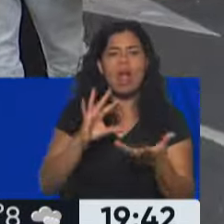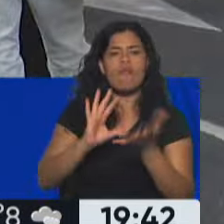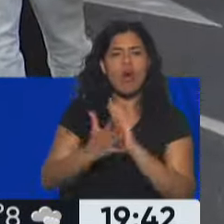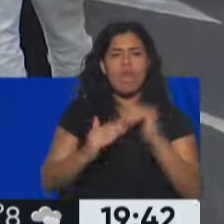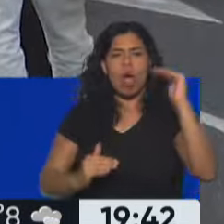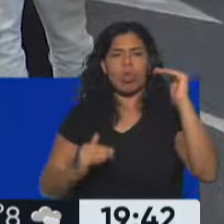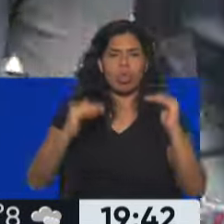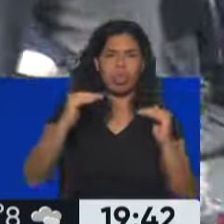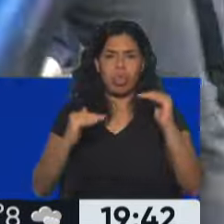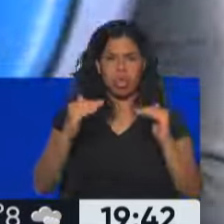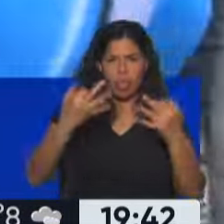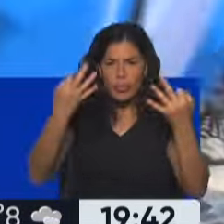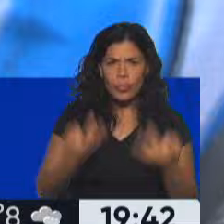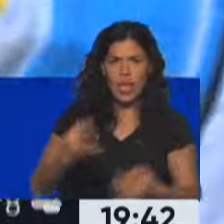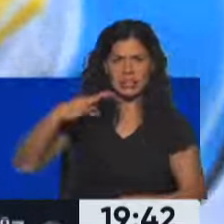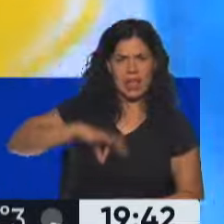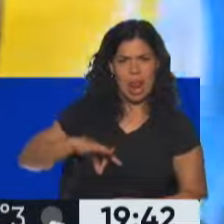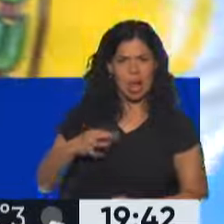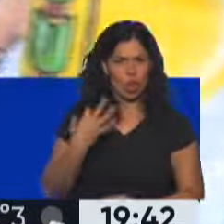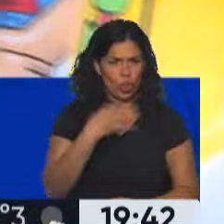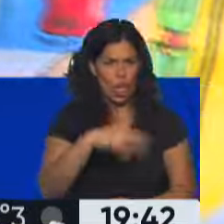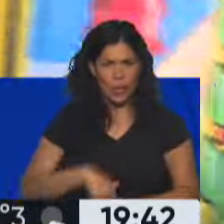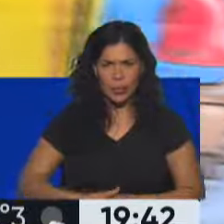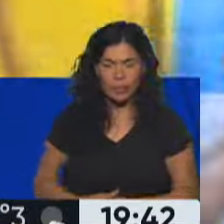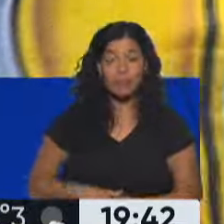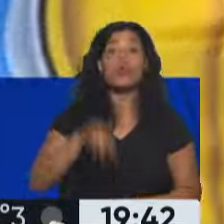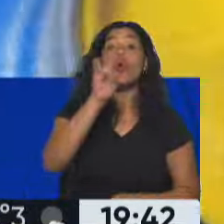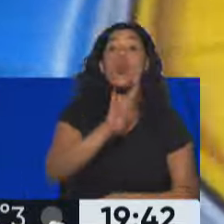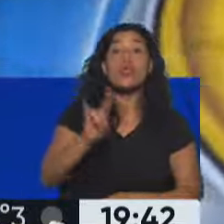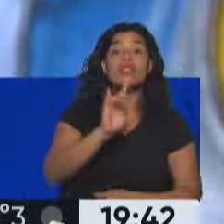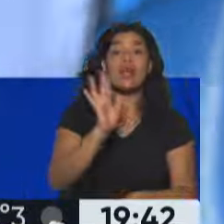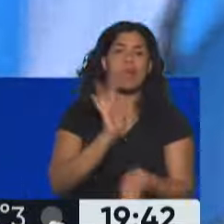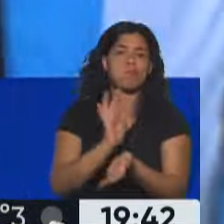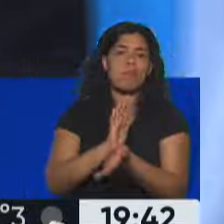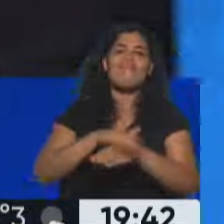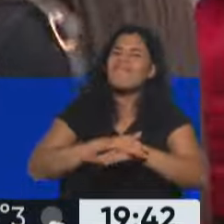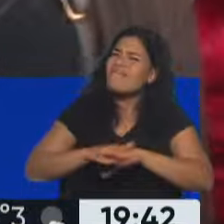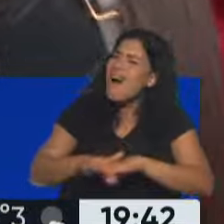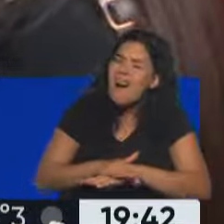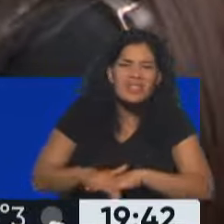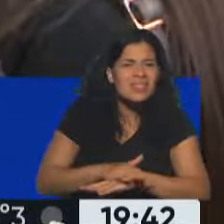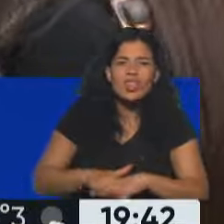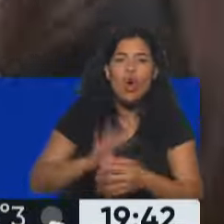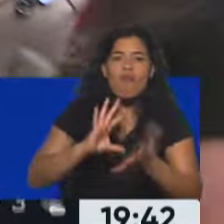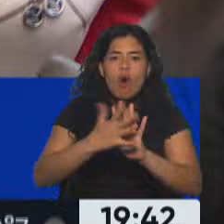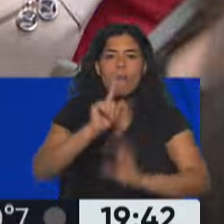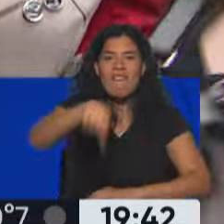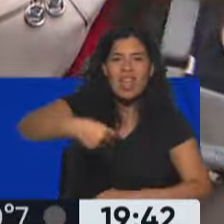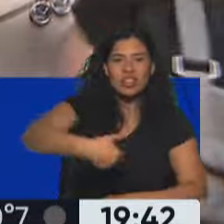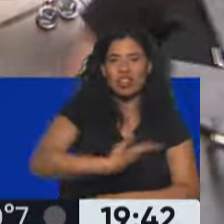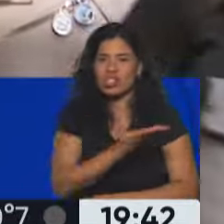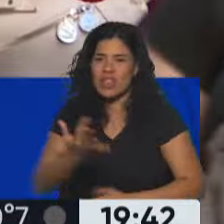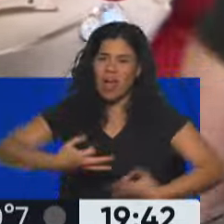lo salarial, ¿no? La universidad es como la base, una base muy importante de la sociedad, entonces también es